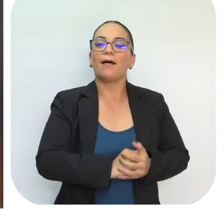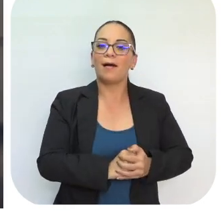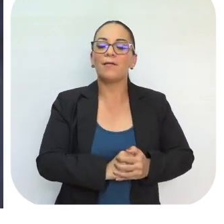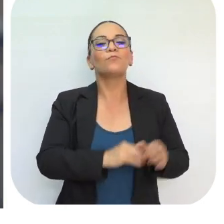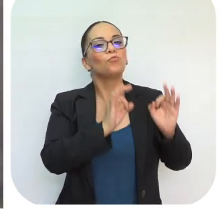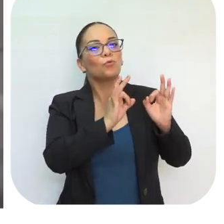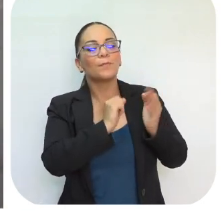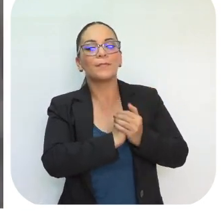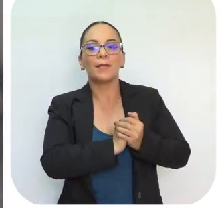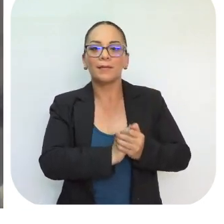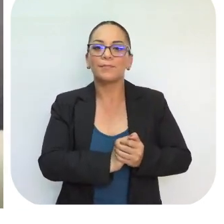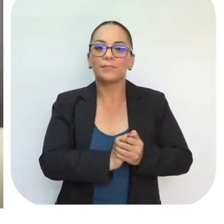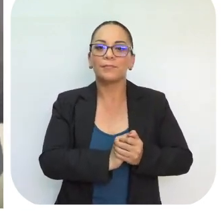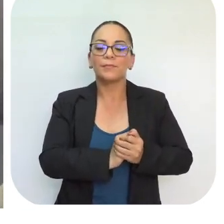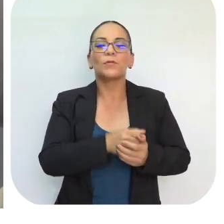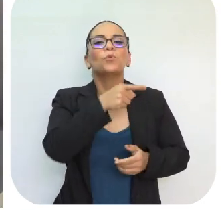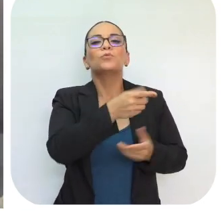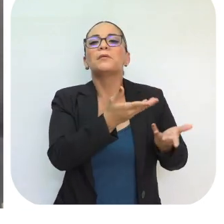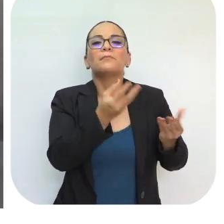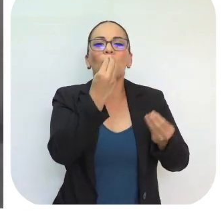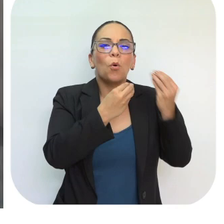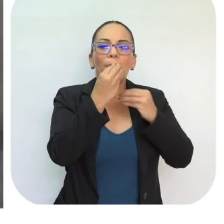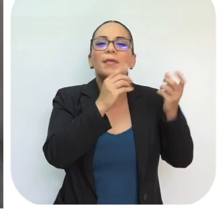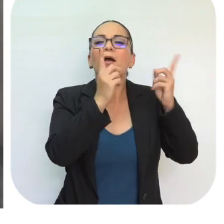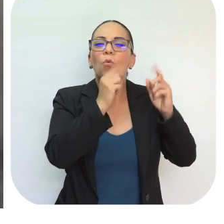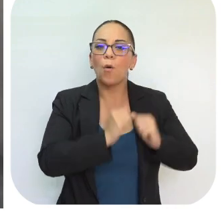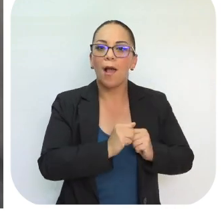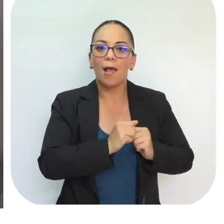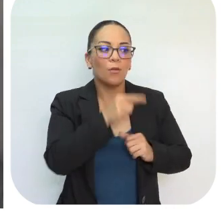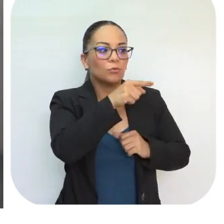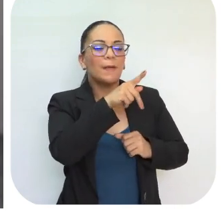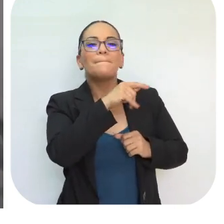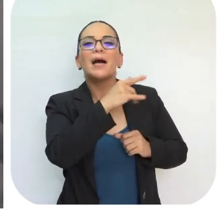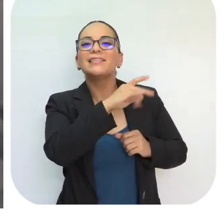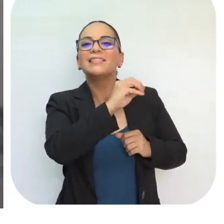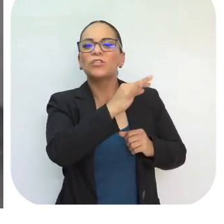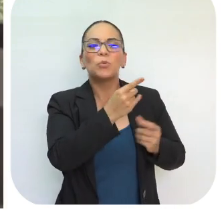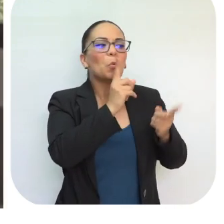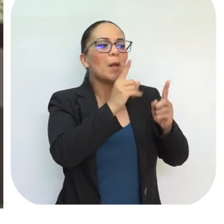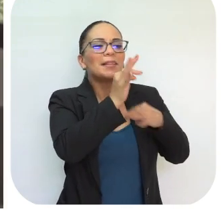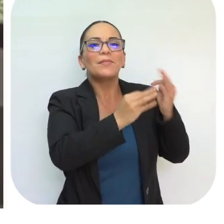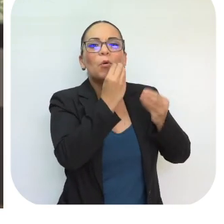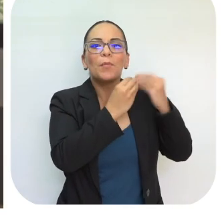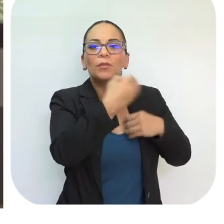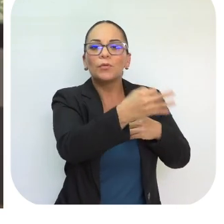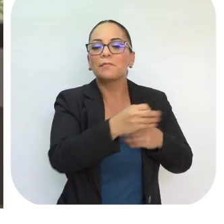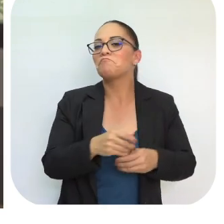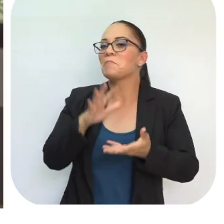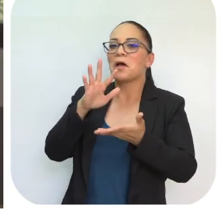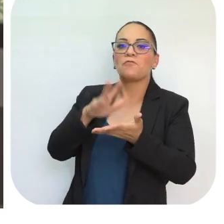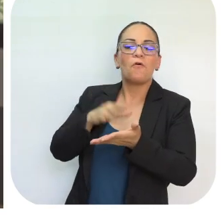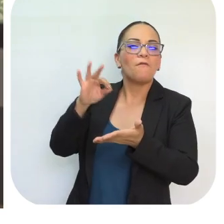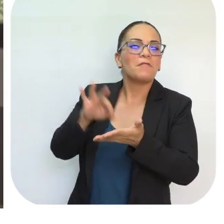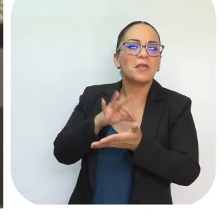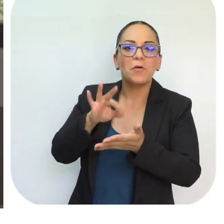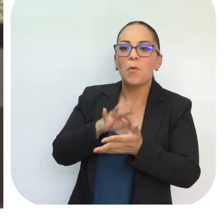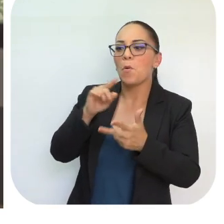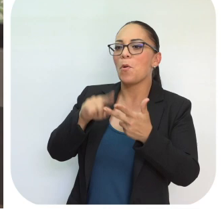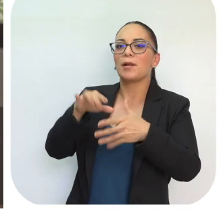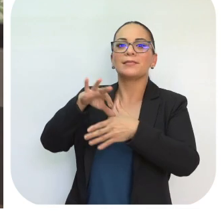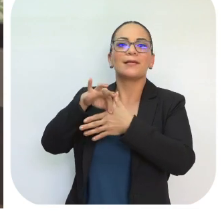bien. ¿Y qué comía usted, don Pachito, normalmente? ¿Cuál era su dieta? Arroz, frijoles, carne.